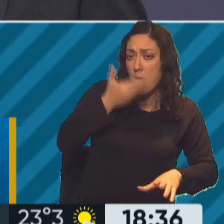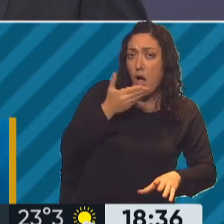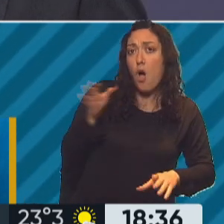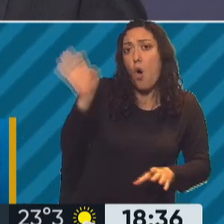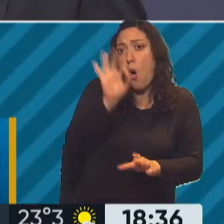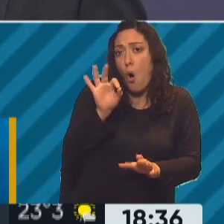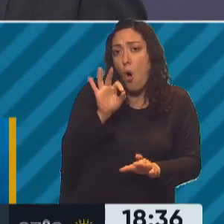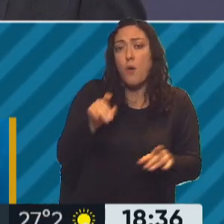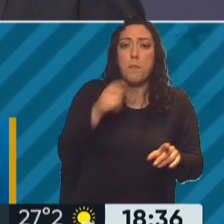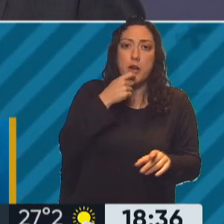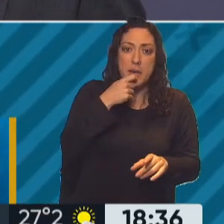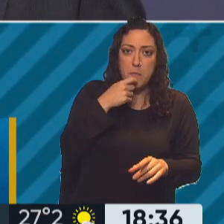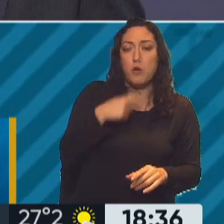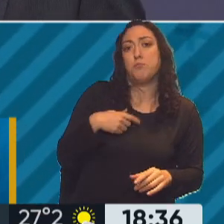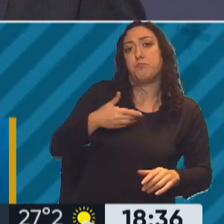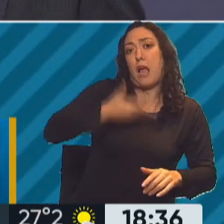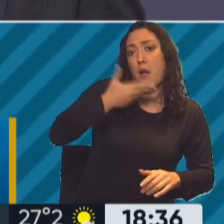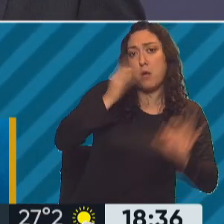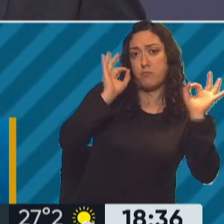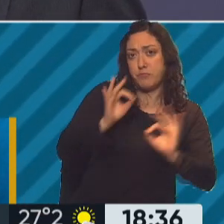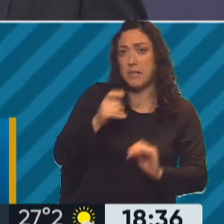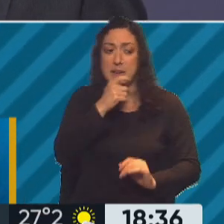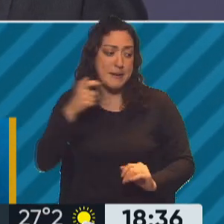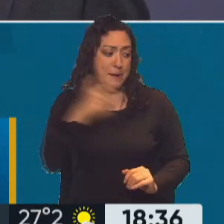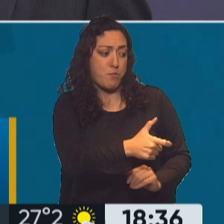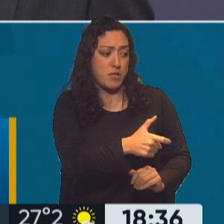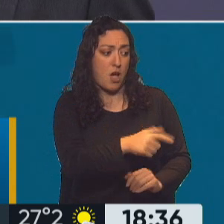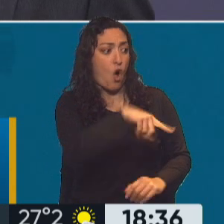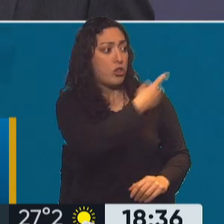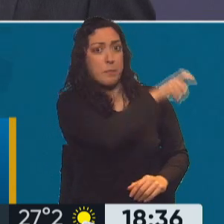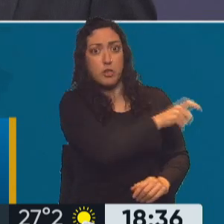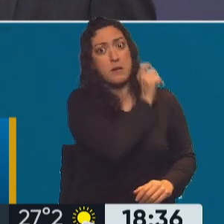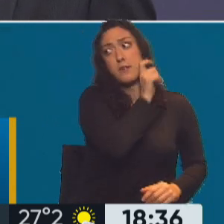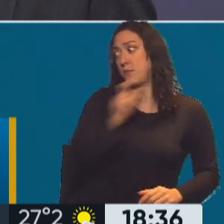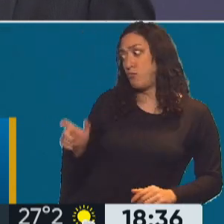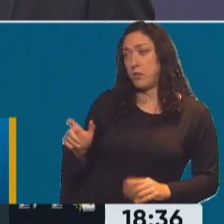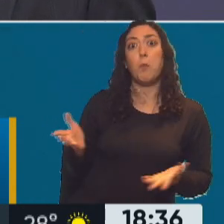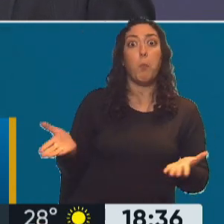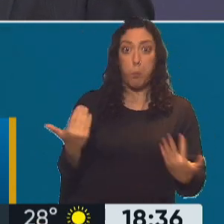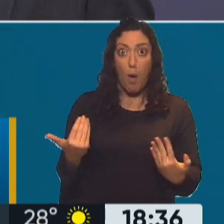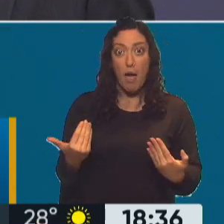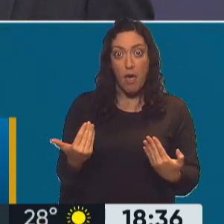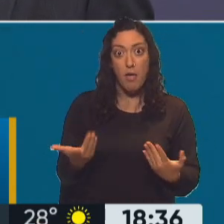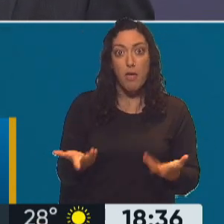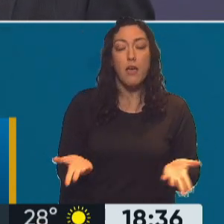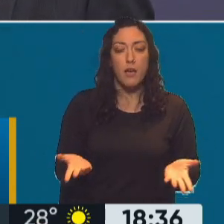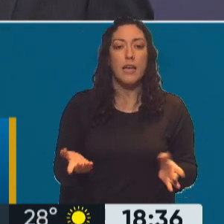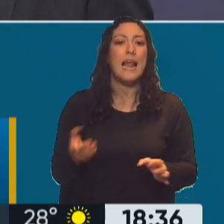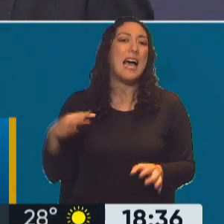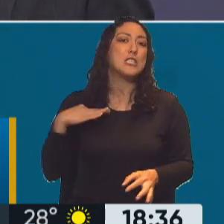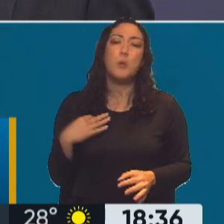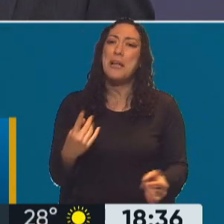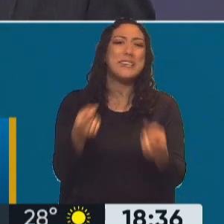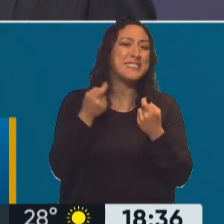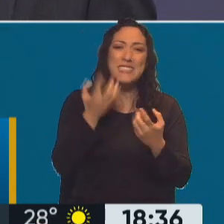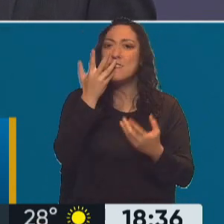las propias réplicas. Entonces genera este intercambio, esta interacción entre los candidatos que estaba demandada por la ciudadanía, por